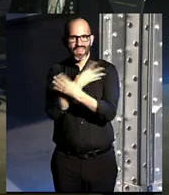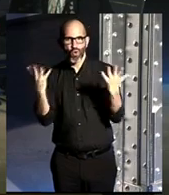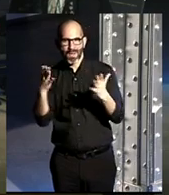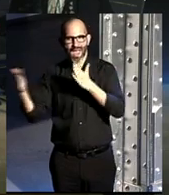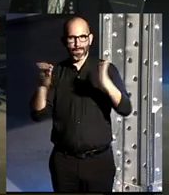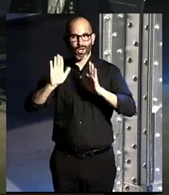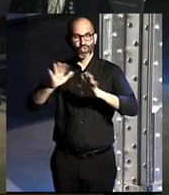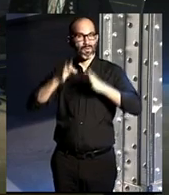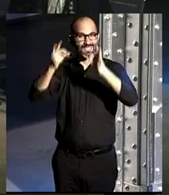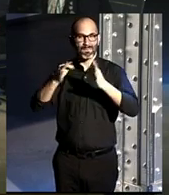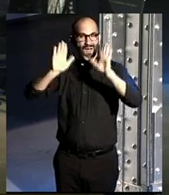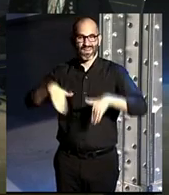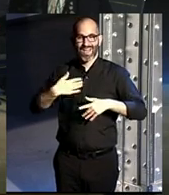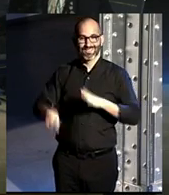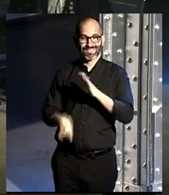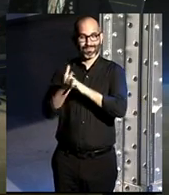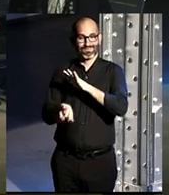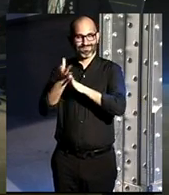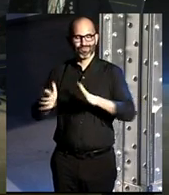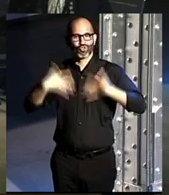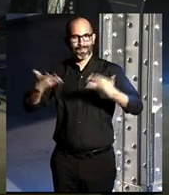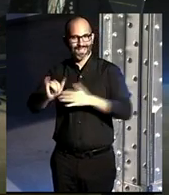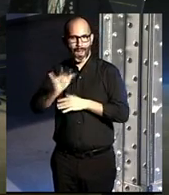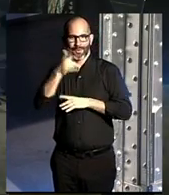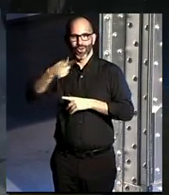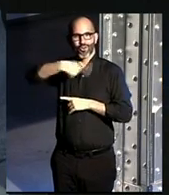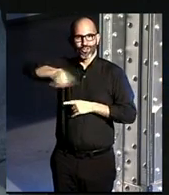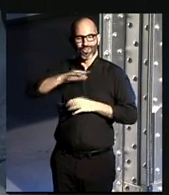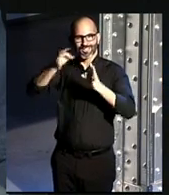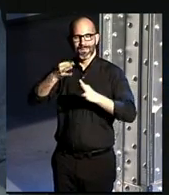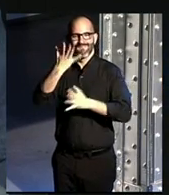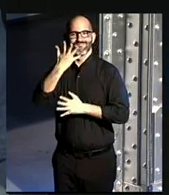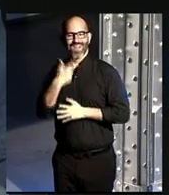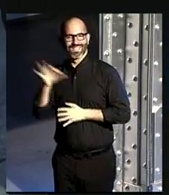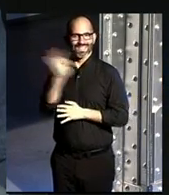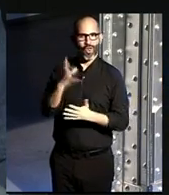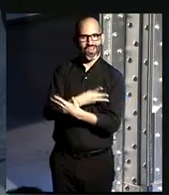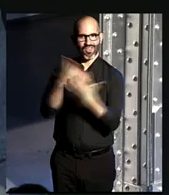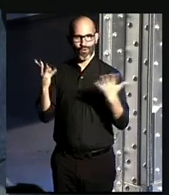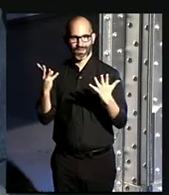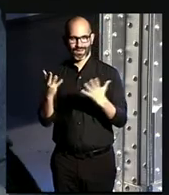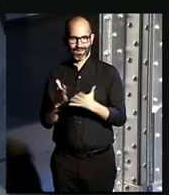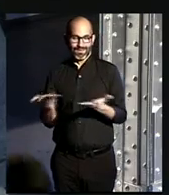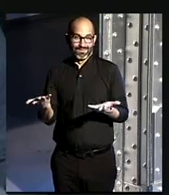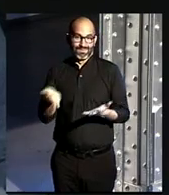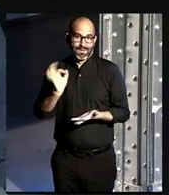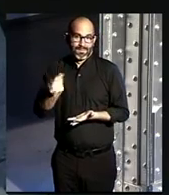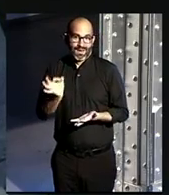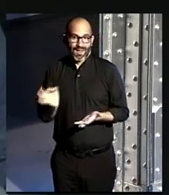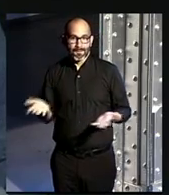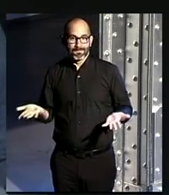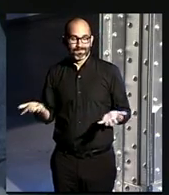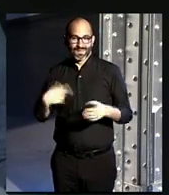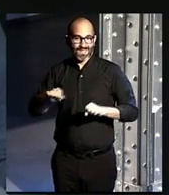nos sorprenderá. Y eso es cierto, que tal vez por eso hay cierta fascinación actual por el siglo XIX que bueno, está